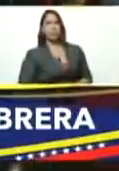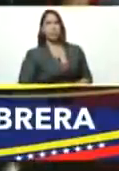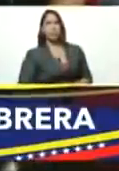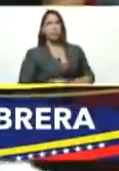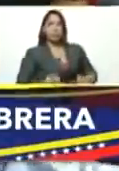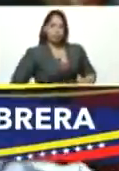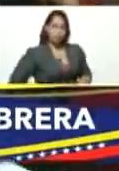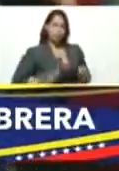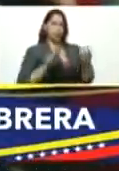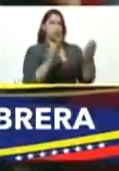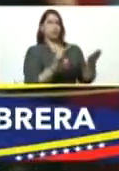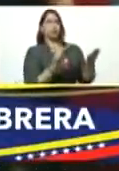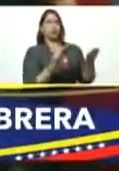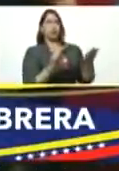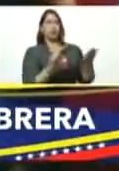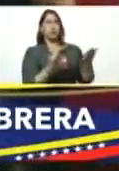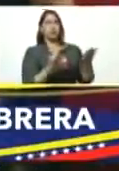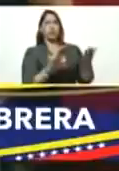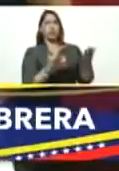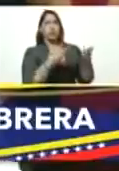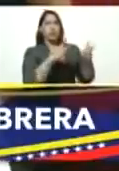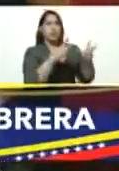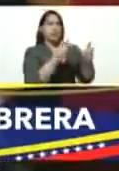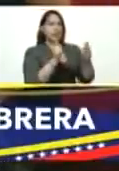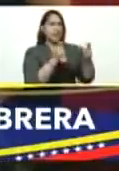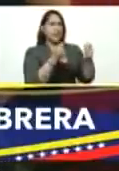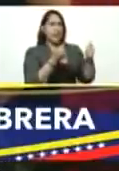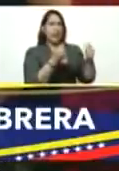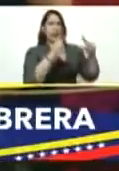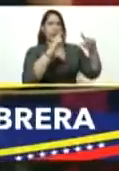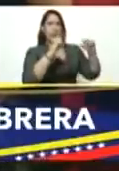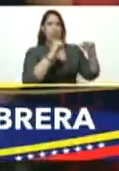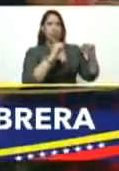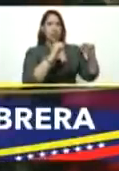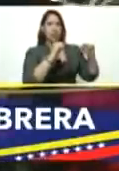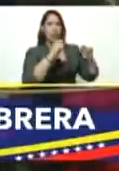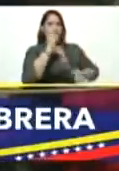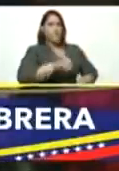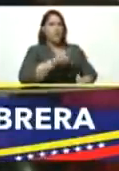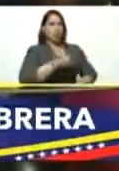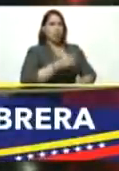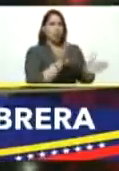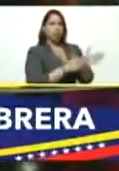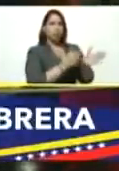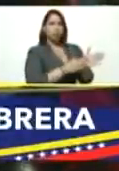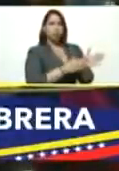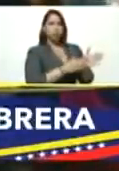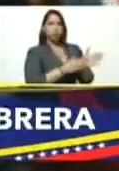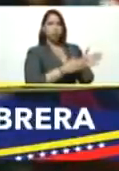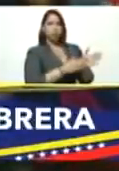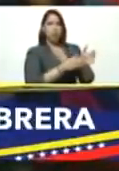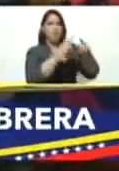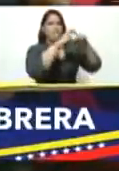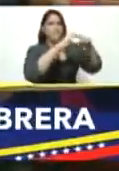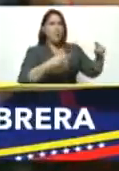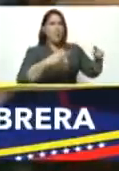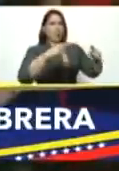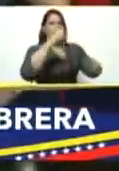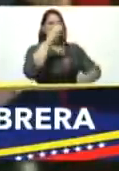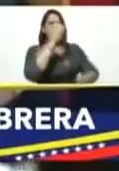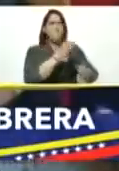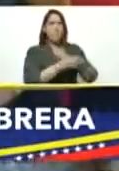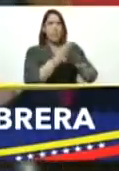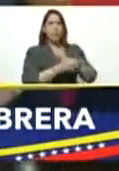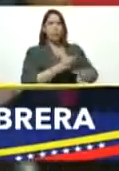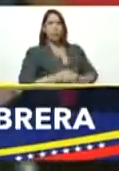el salario mínimo las pensiones y las jubilaciones a medio metro nosotros